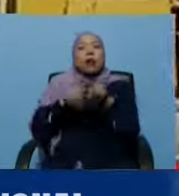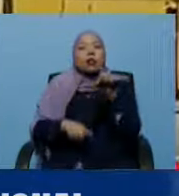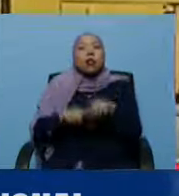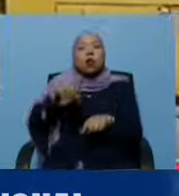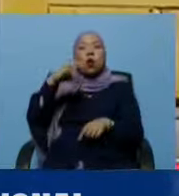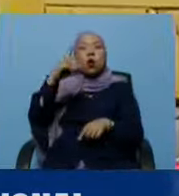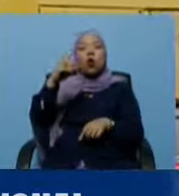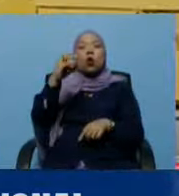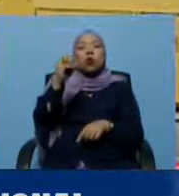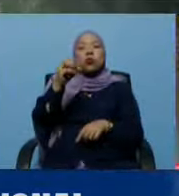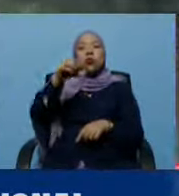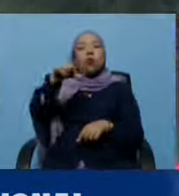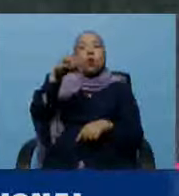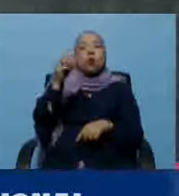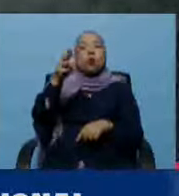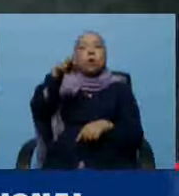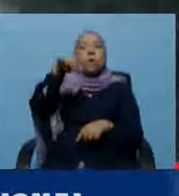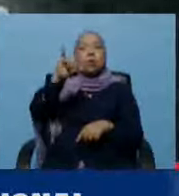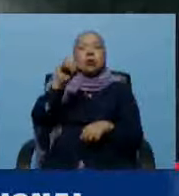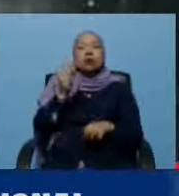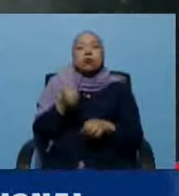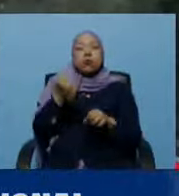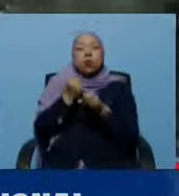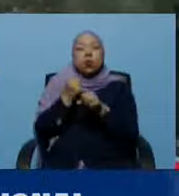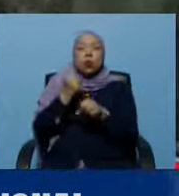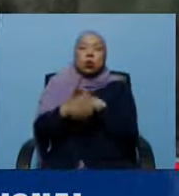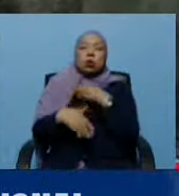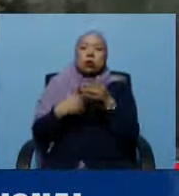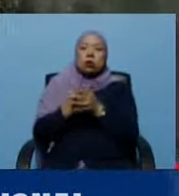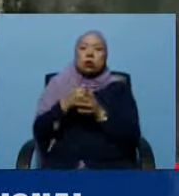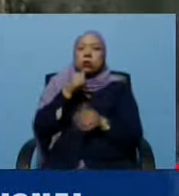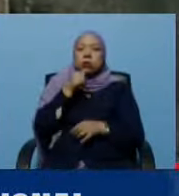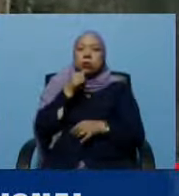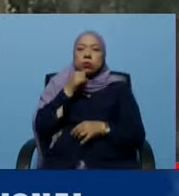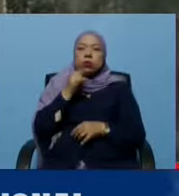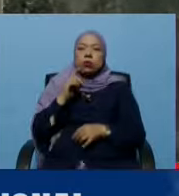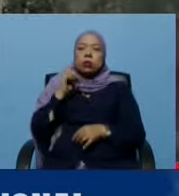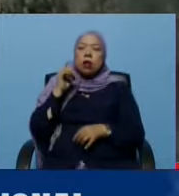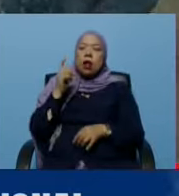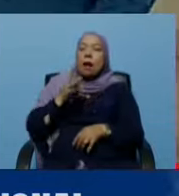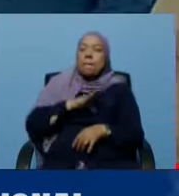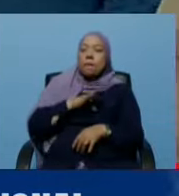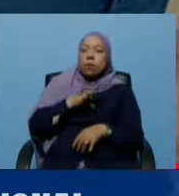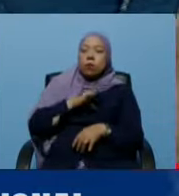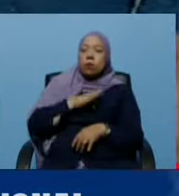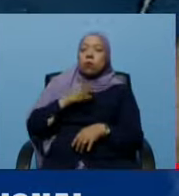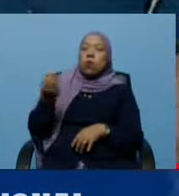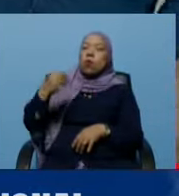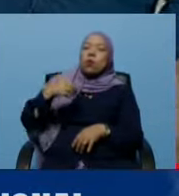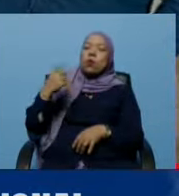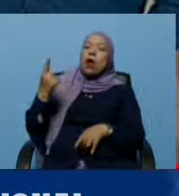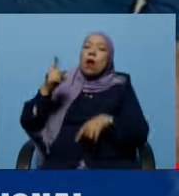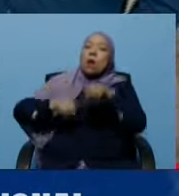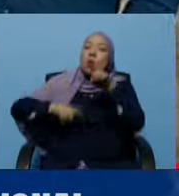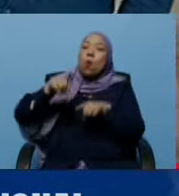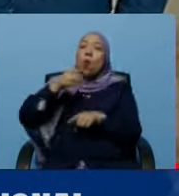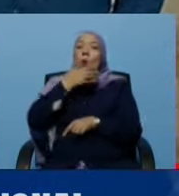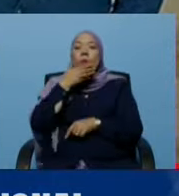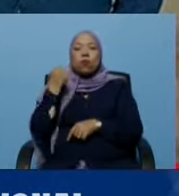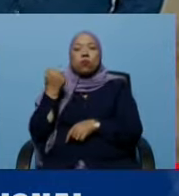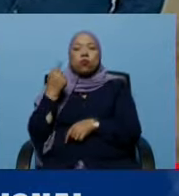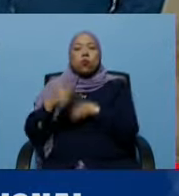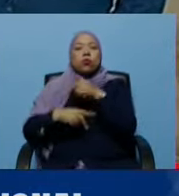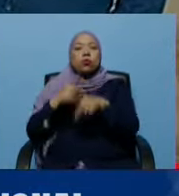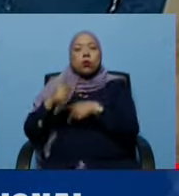era, presenta gran ventaja por su bajo contenido de sílice, lo que ha permitido aumentar nuestra productividad y mejorar nuestro